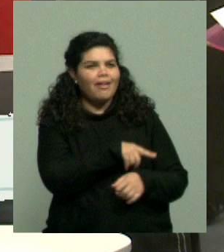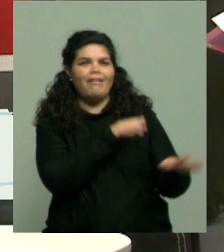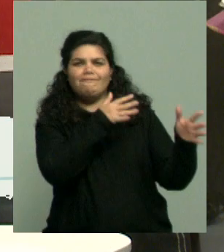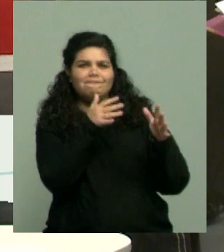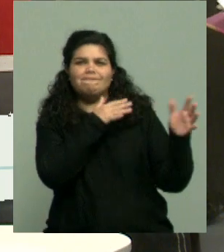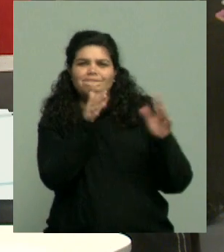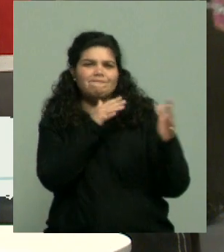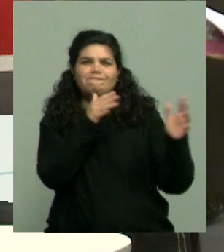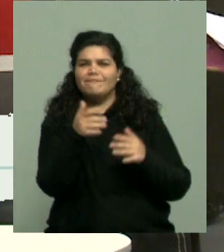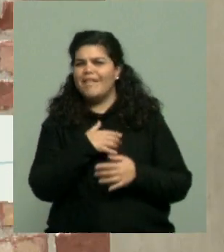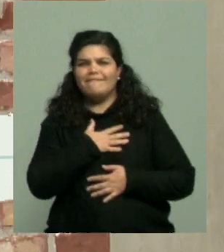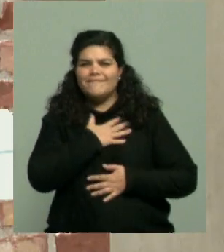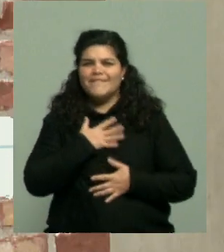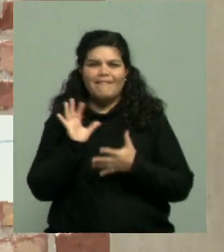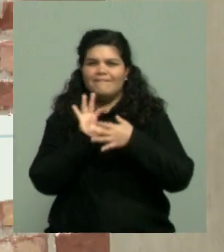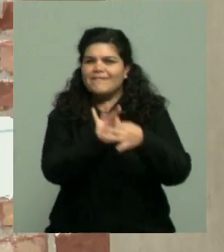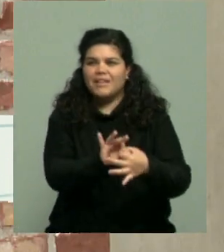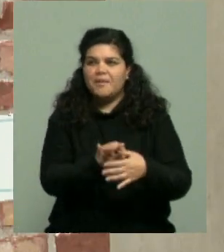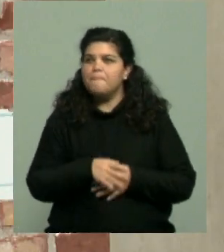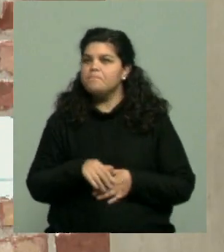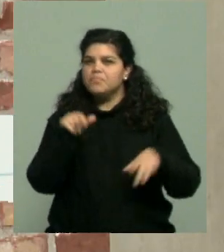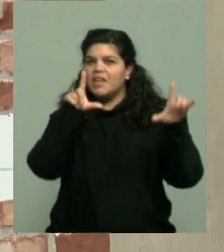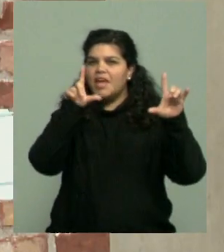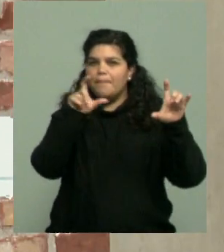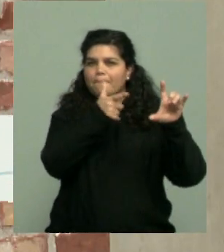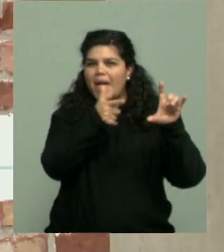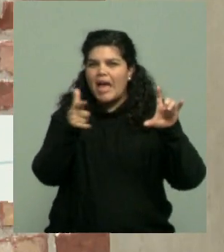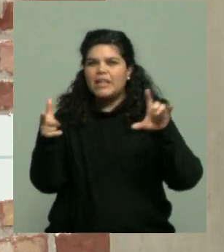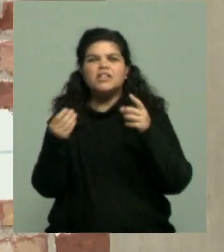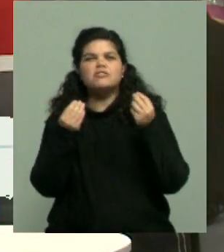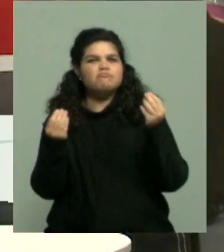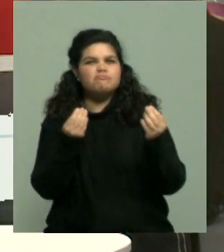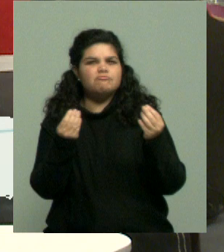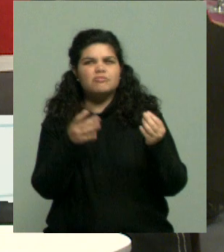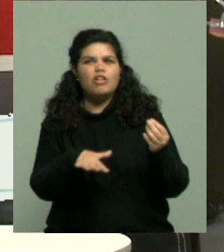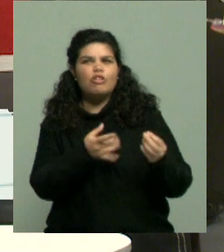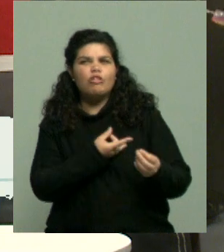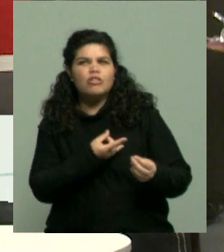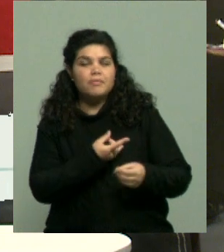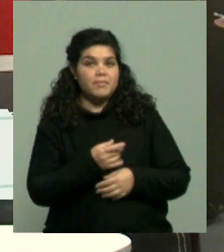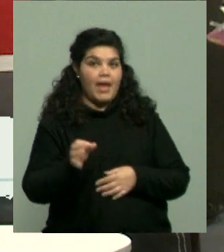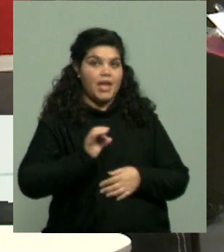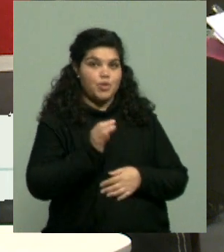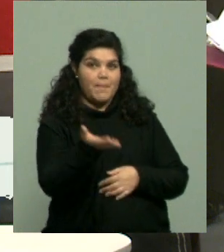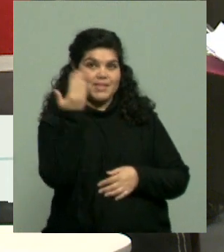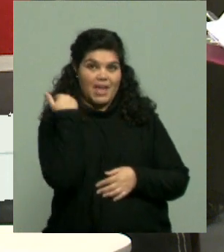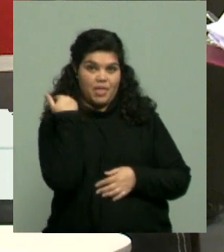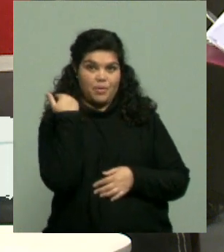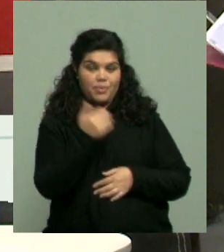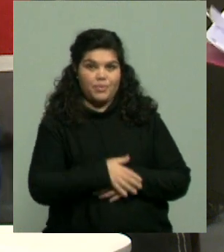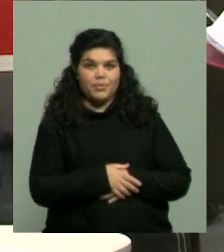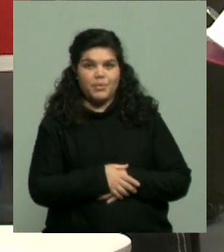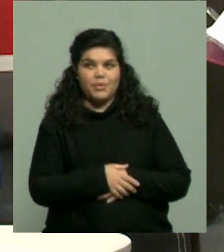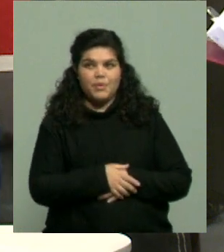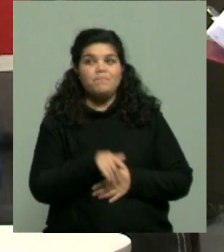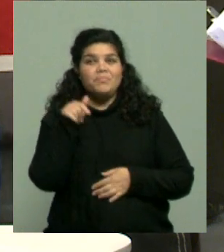bien. Bueno, ¿de dónde son las imágenes que veíamos ahí en el video? Son del año pasado. Uh-huh. Ese fue